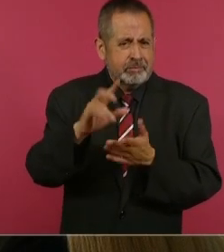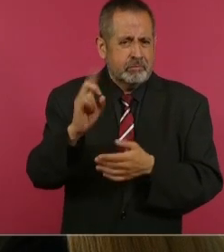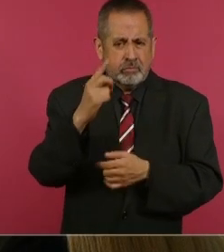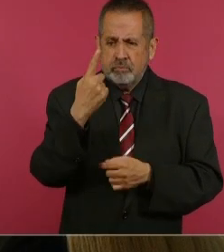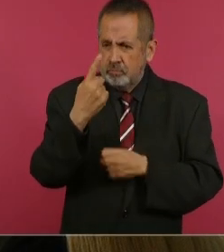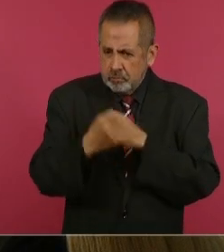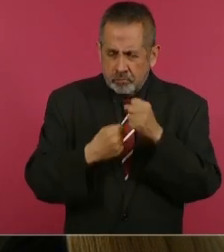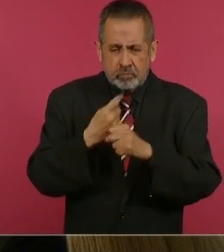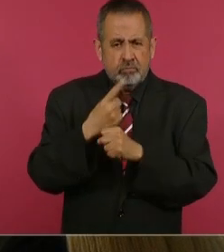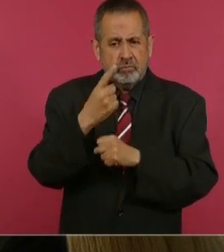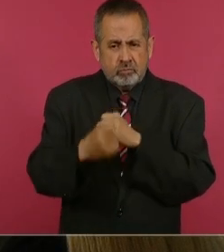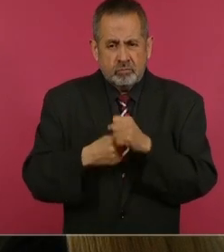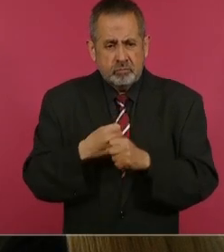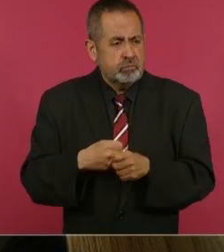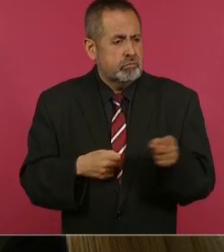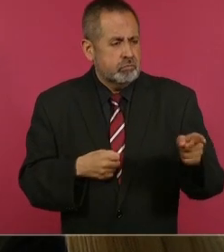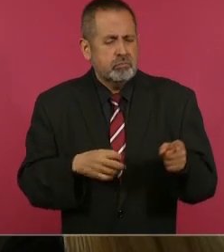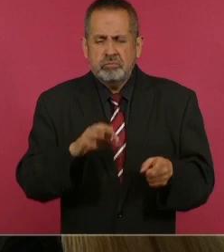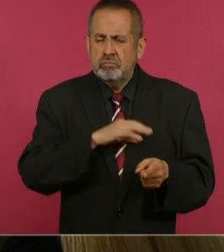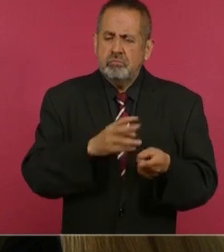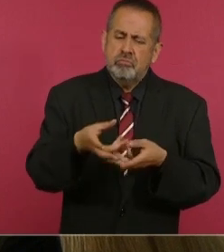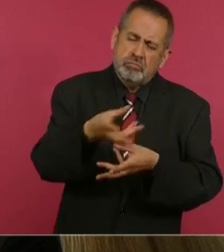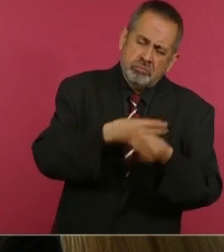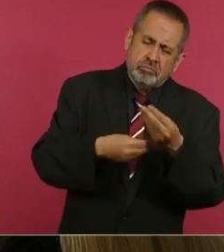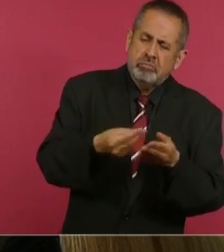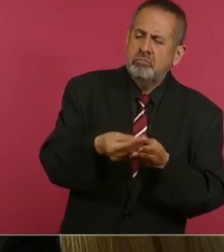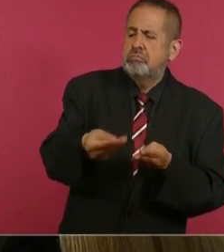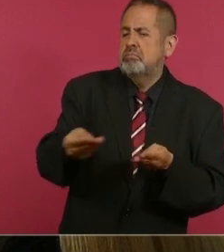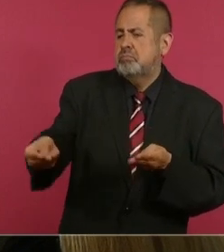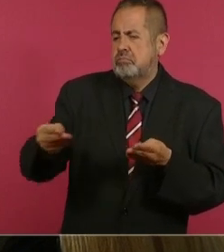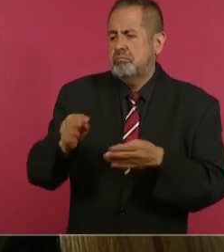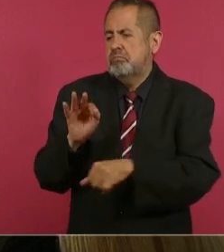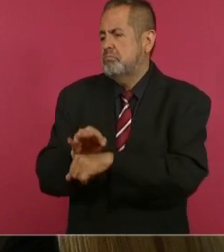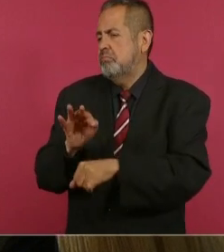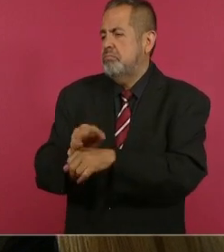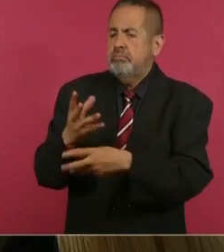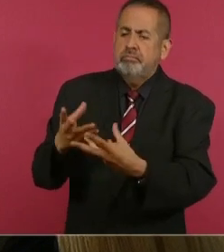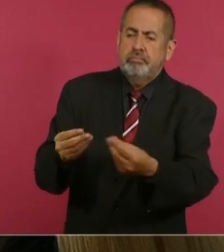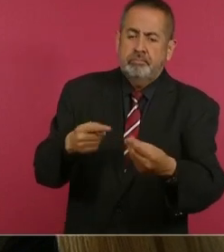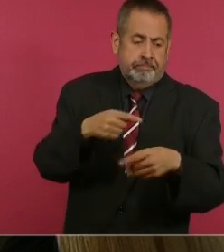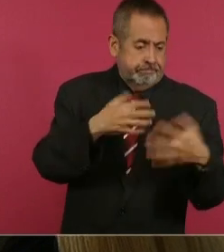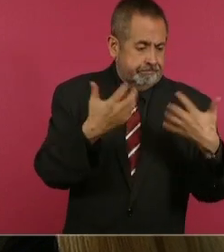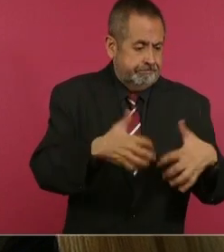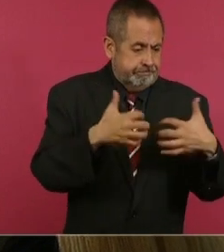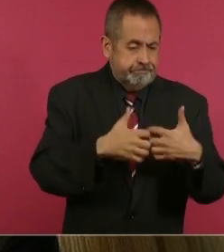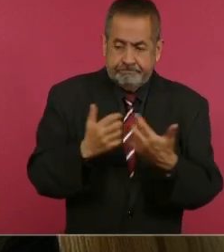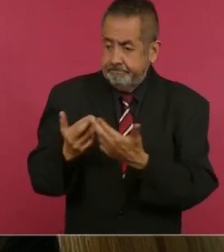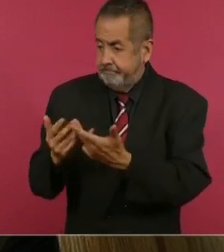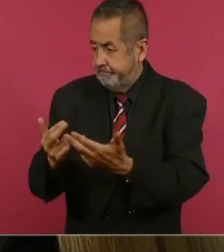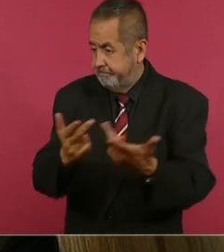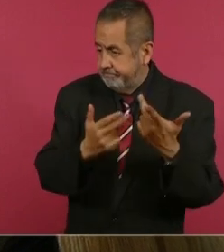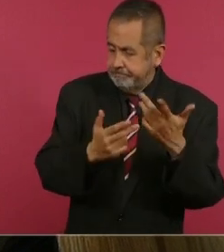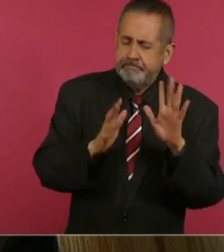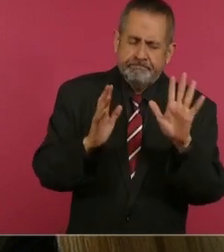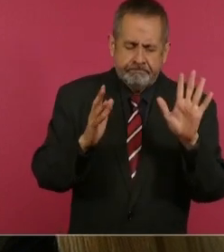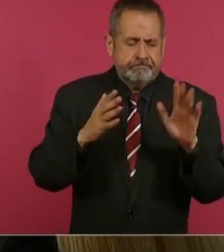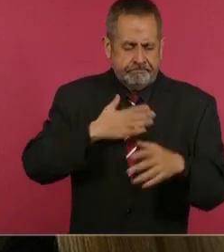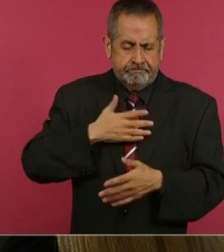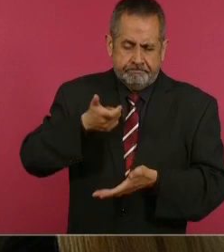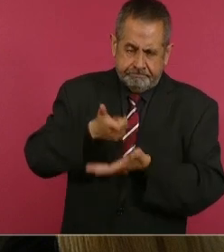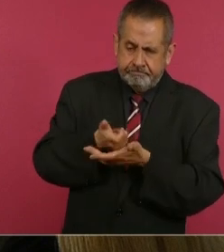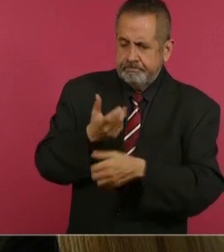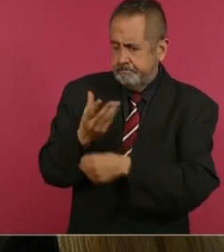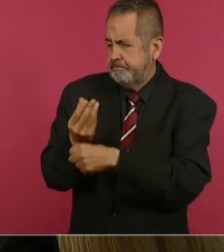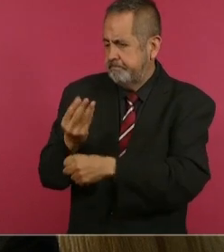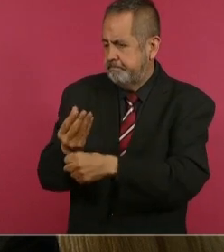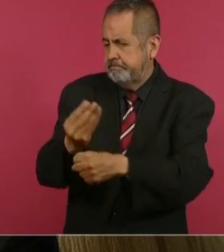año, la compañía podría retribuir, válgame pues, a la región que ha sido afectada por su operación. Señor presidente, es un tema, como usted sabe, muy